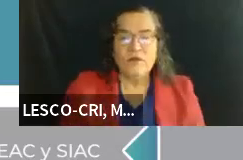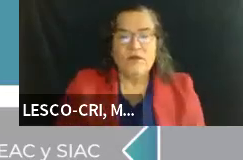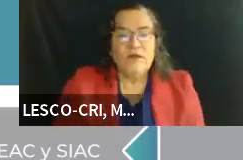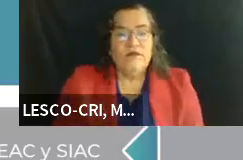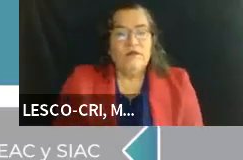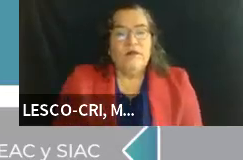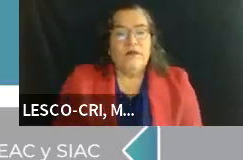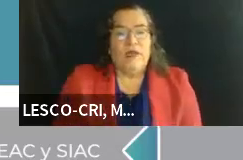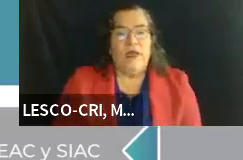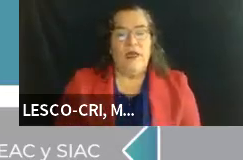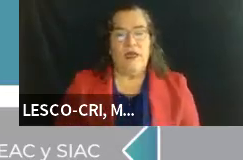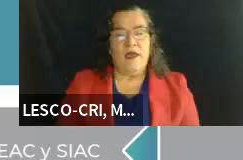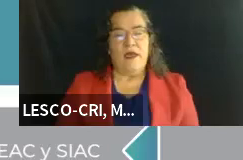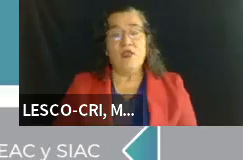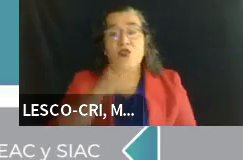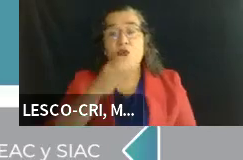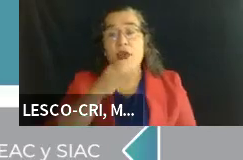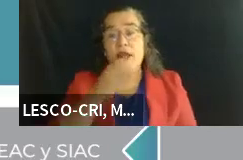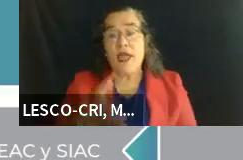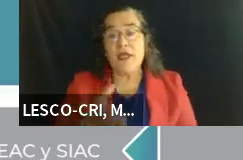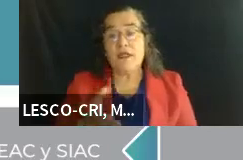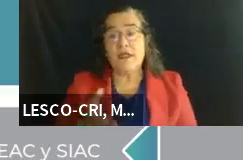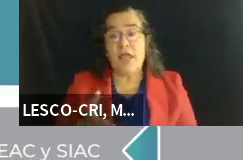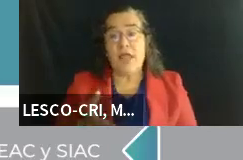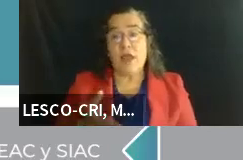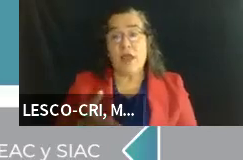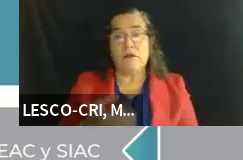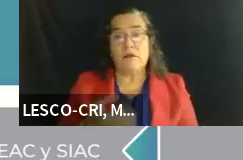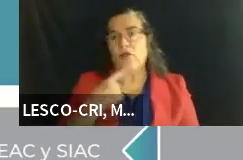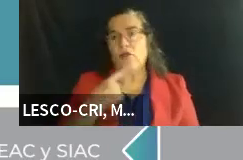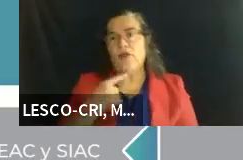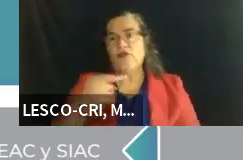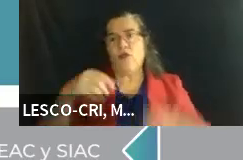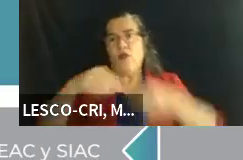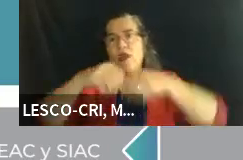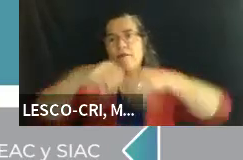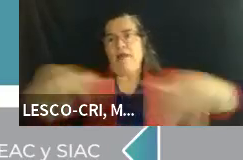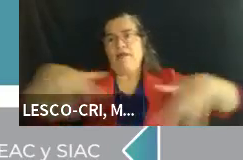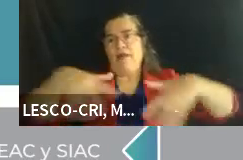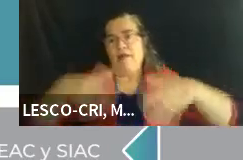simplemente de sugerencias, esto no se tome como una matriz